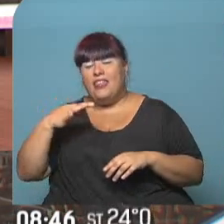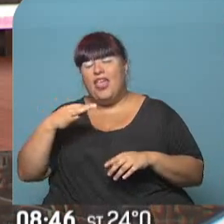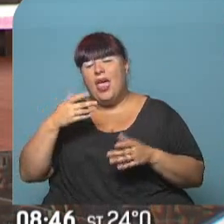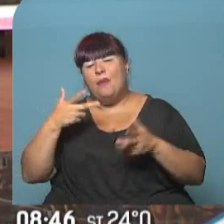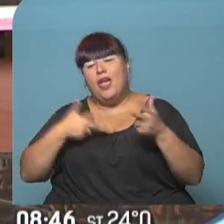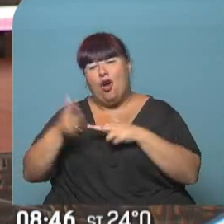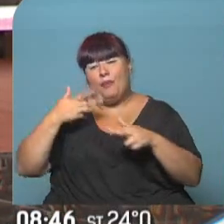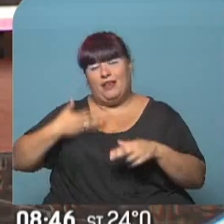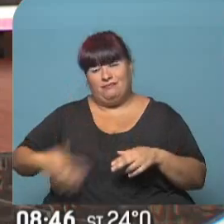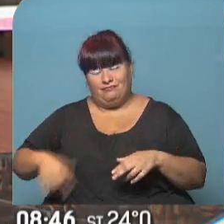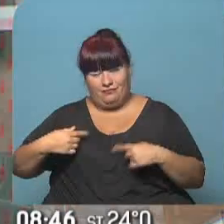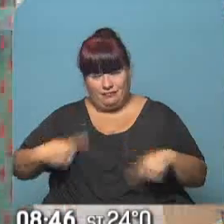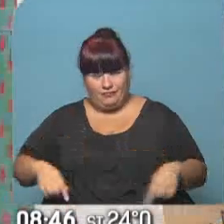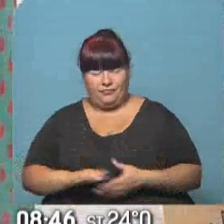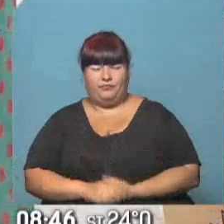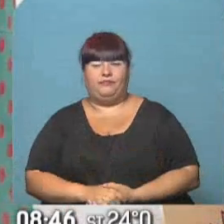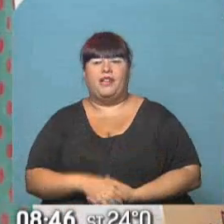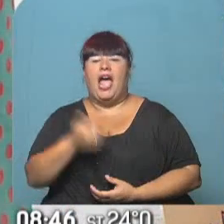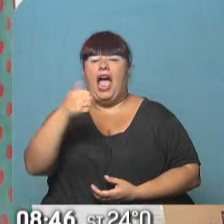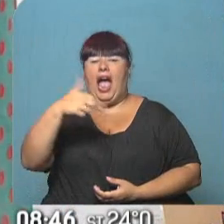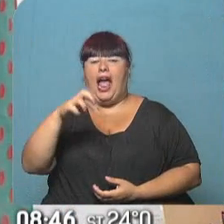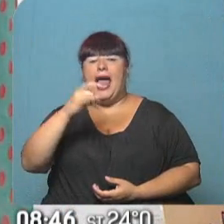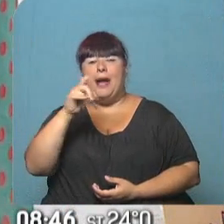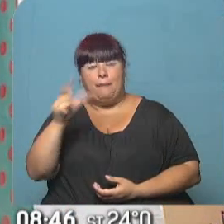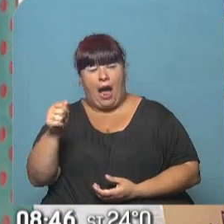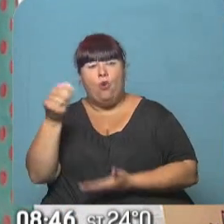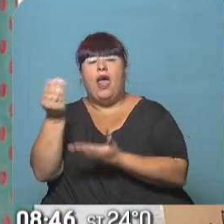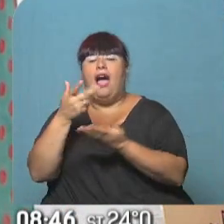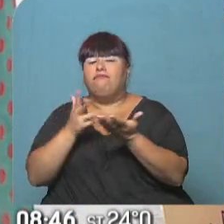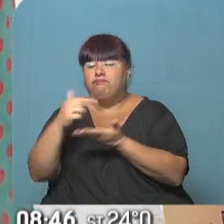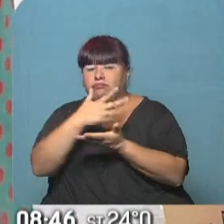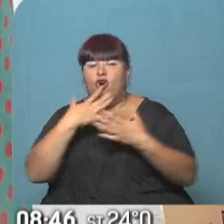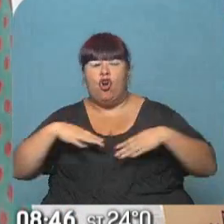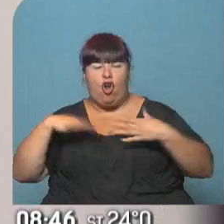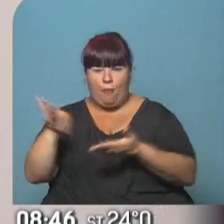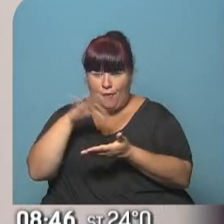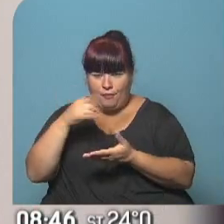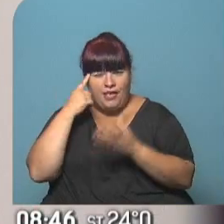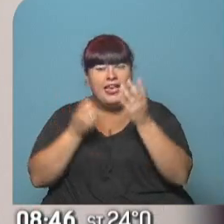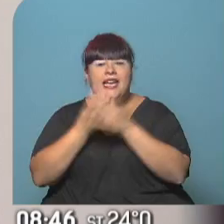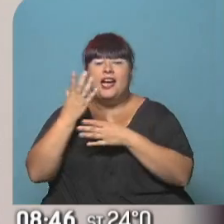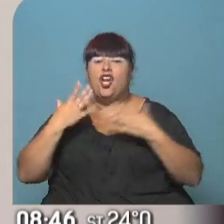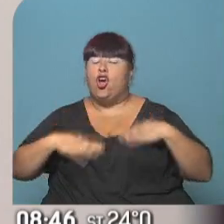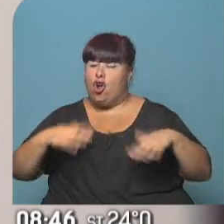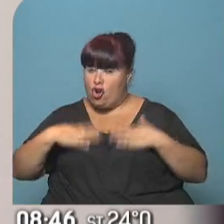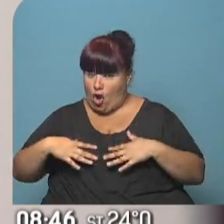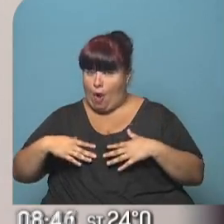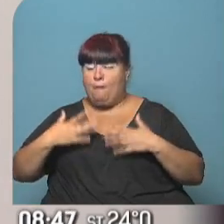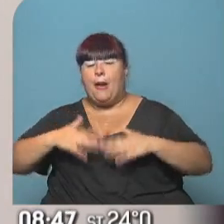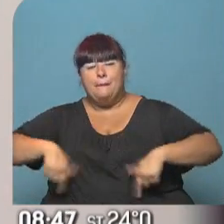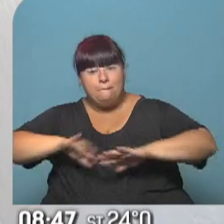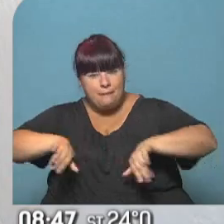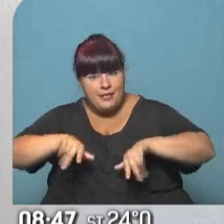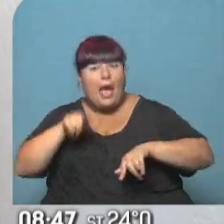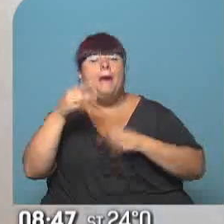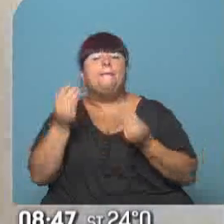que pasar por ese trance. Ana Paula Borbolla es diseñadora de indumentaria y creó una línea de lencería, mallas y